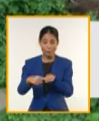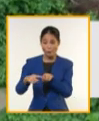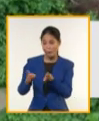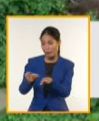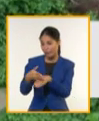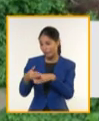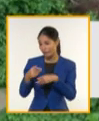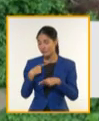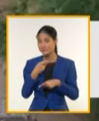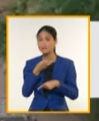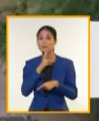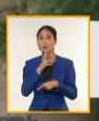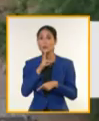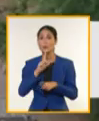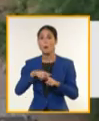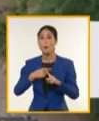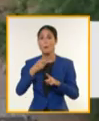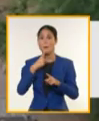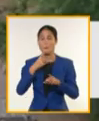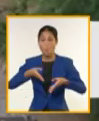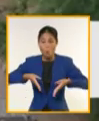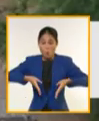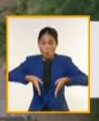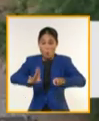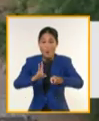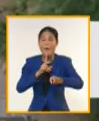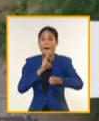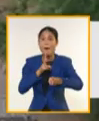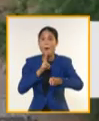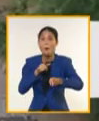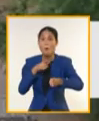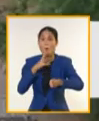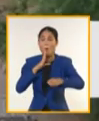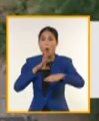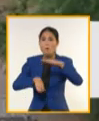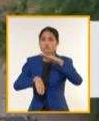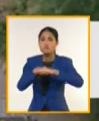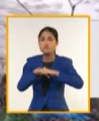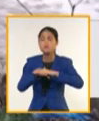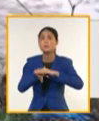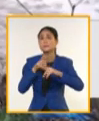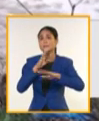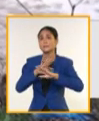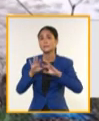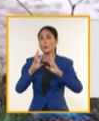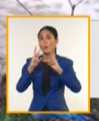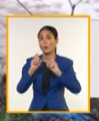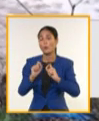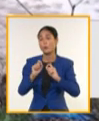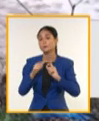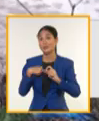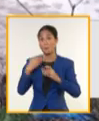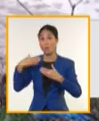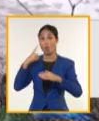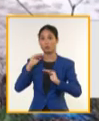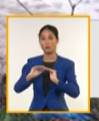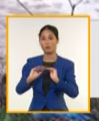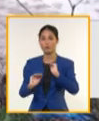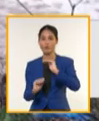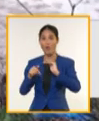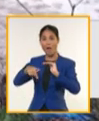de agua, como la presa La Yaya, la de mayor capacidad en la provincia, que hasta el momento presentaba muy bajos volúmenes de agua y, aunque